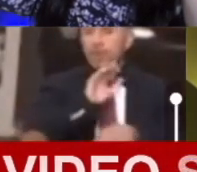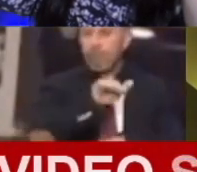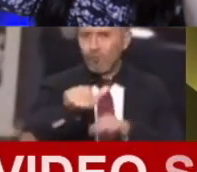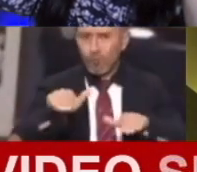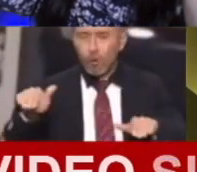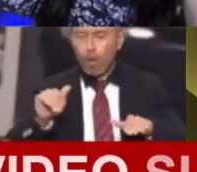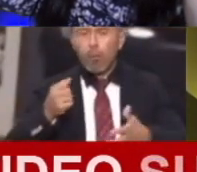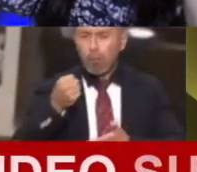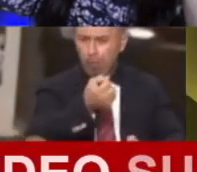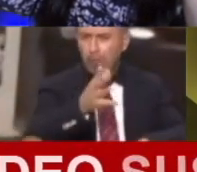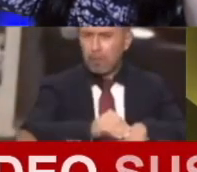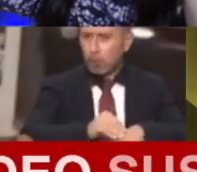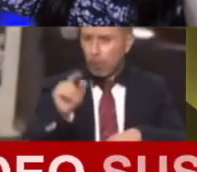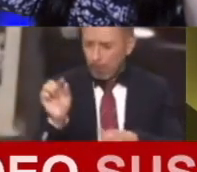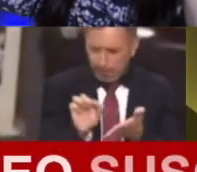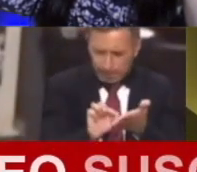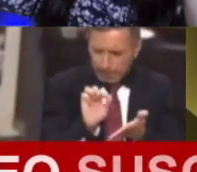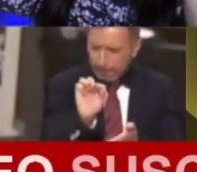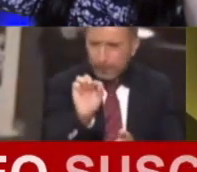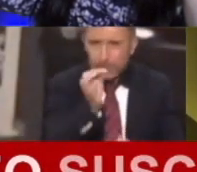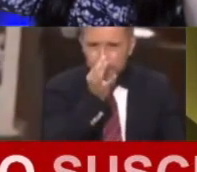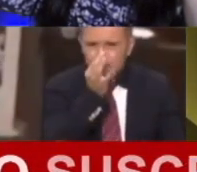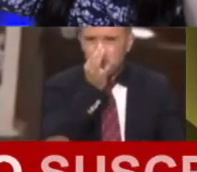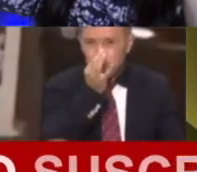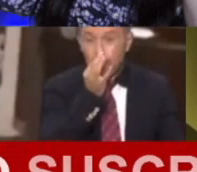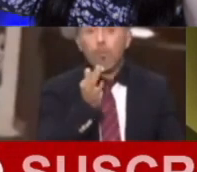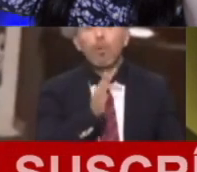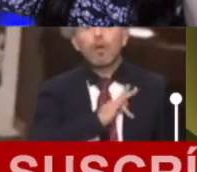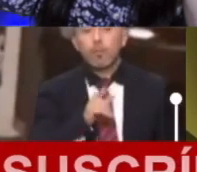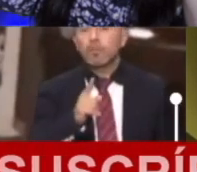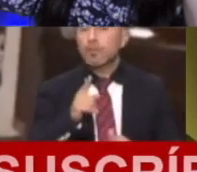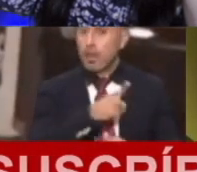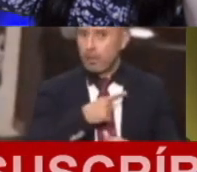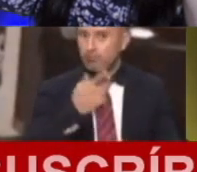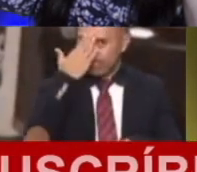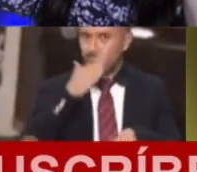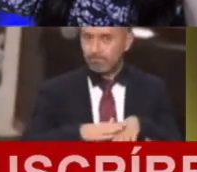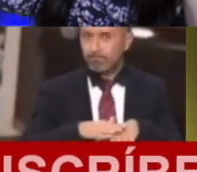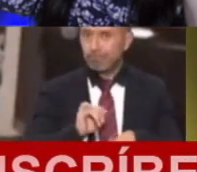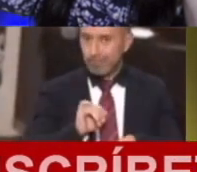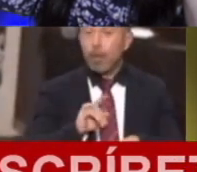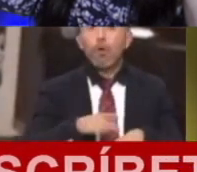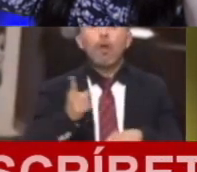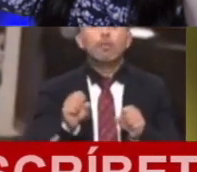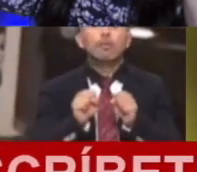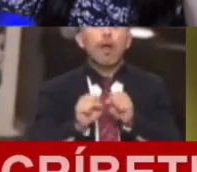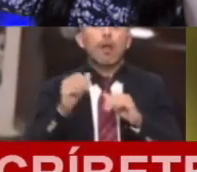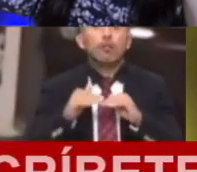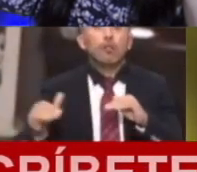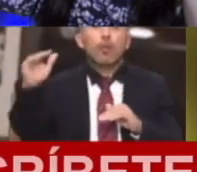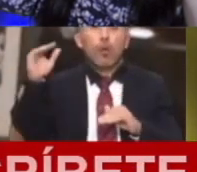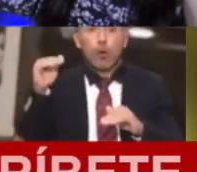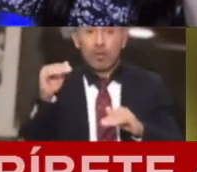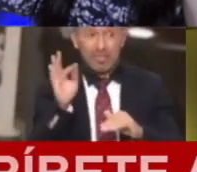cantidad ínfima, ¿sí? Ahora, yo creo que este elemento sí se tiene que tomar en cuenta, porque si no, entonces la sala superior no lo hubiera puesto.